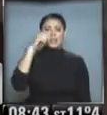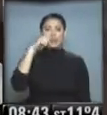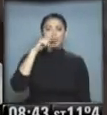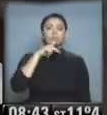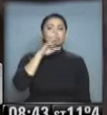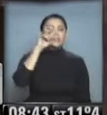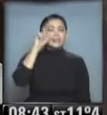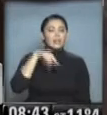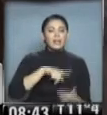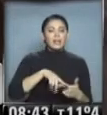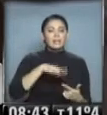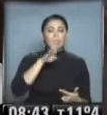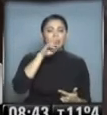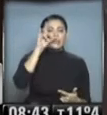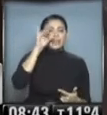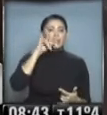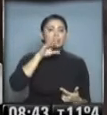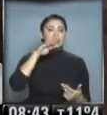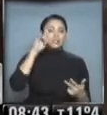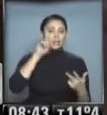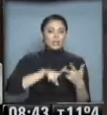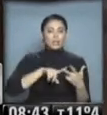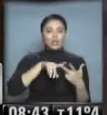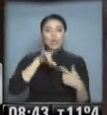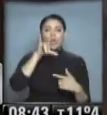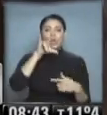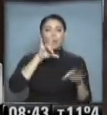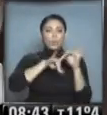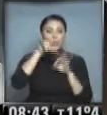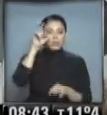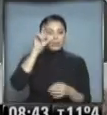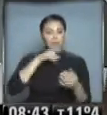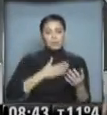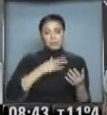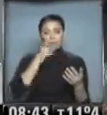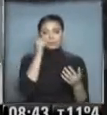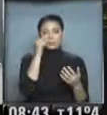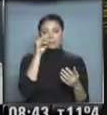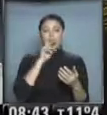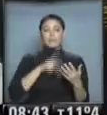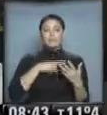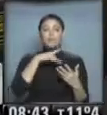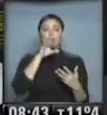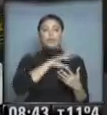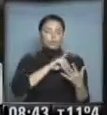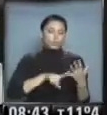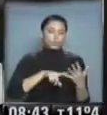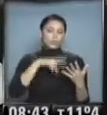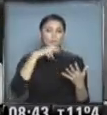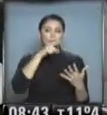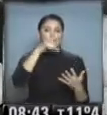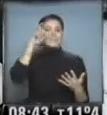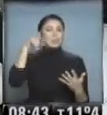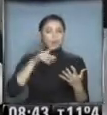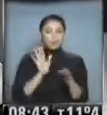Brediche, el antagónico es Luque, mi padre es Lito Cruz nuevamente, Guillermo Arengo, Roberto Vallejo, mi